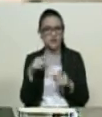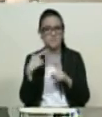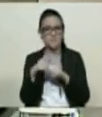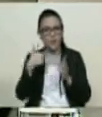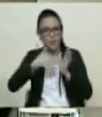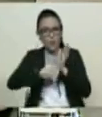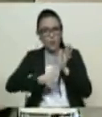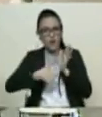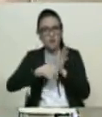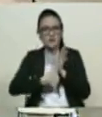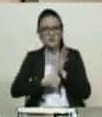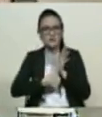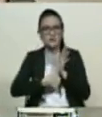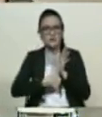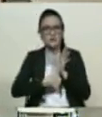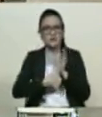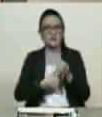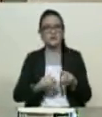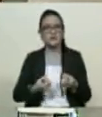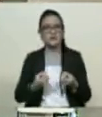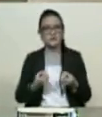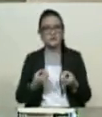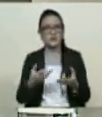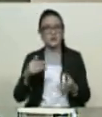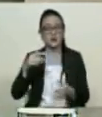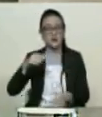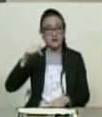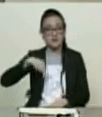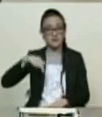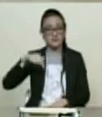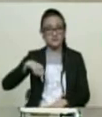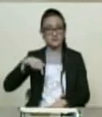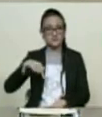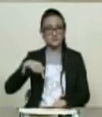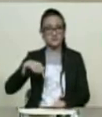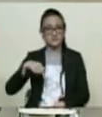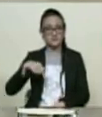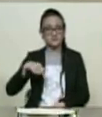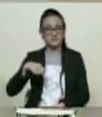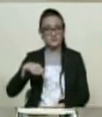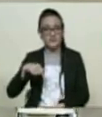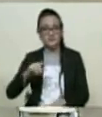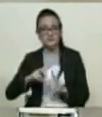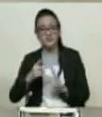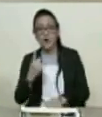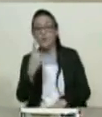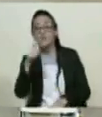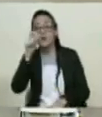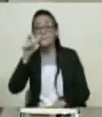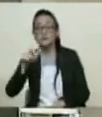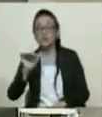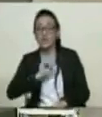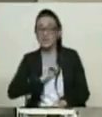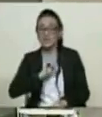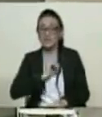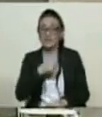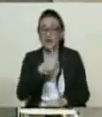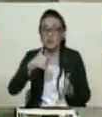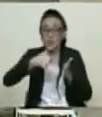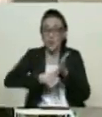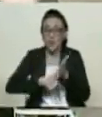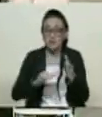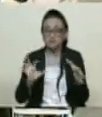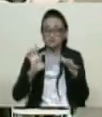y garantizar que nosotros estamos aquí, un elector, un voto, la identidad con su huella